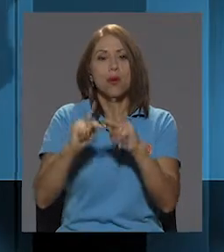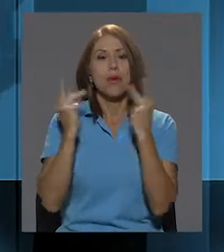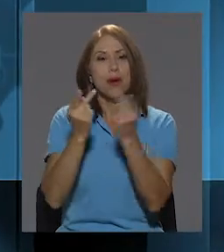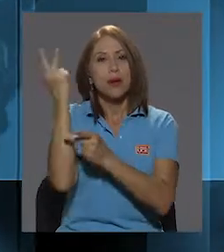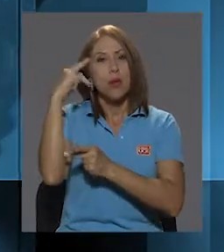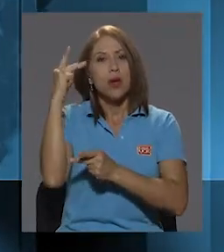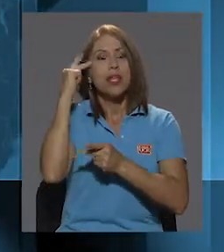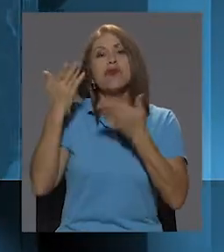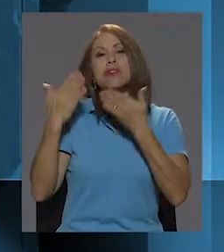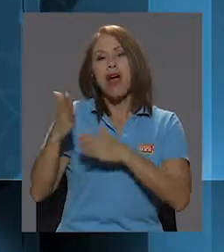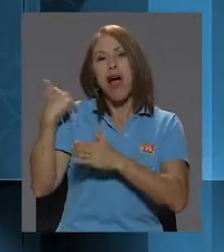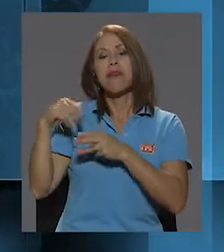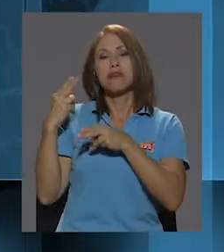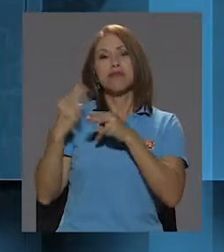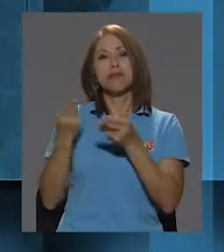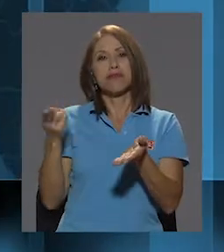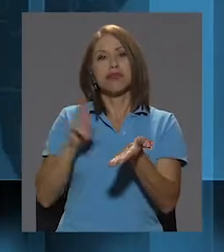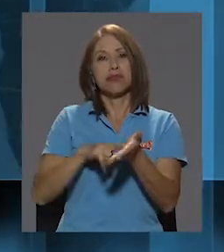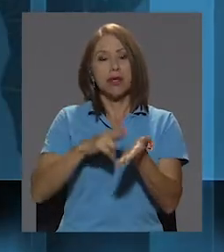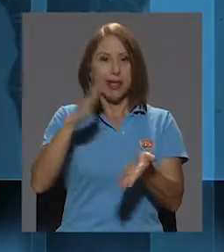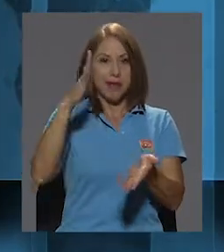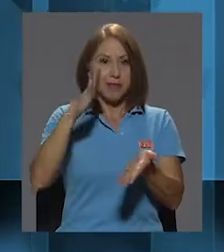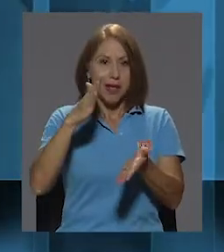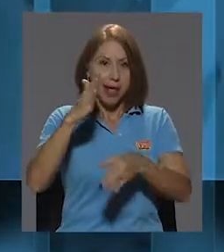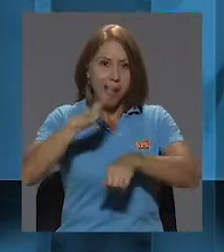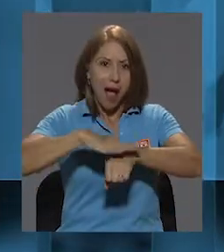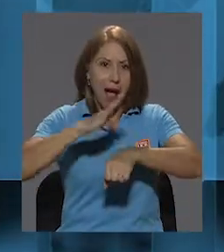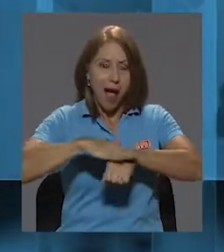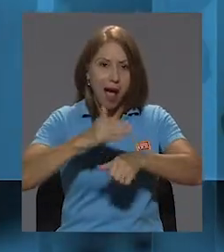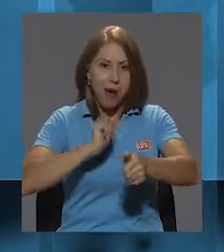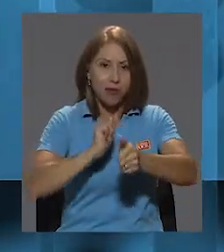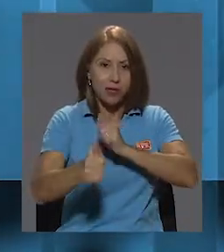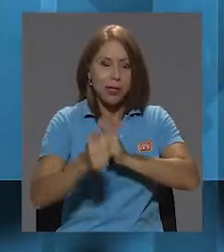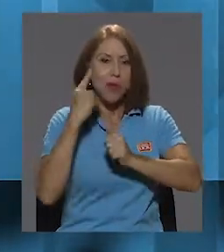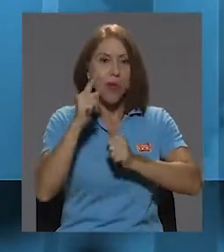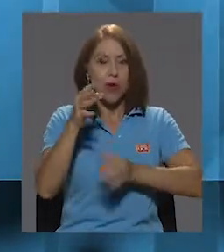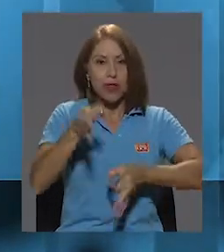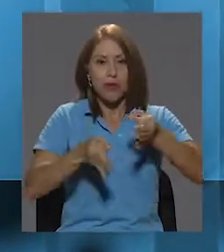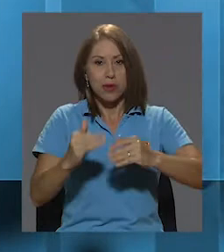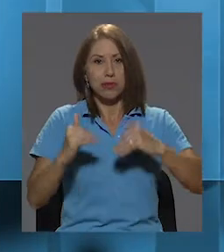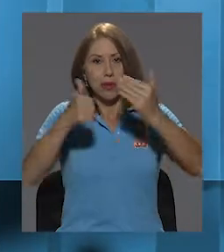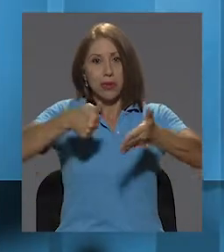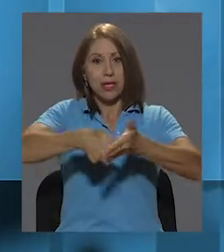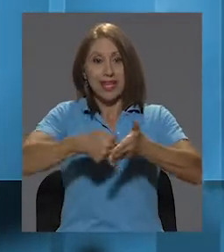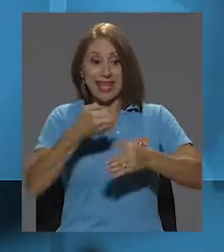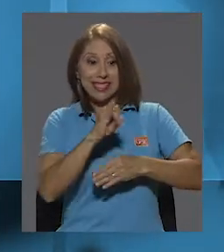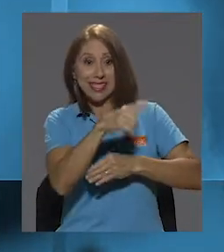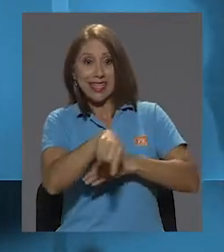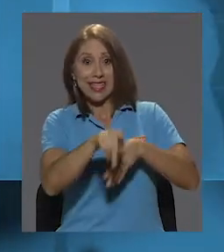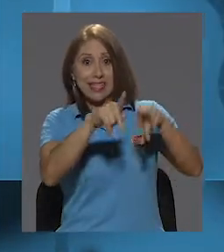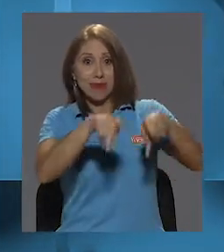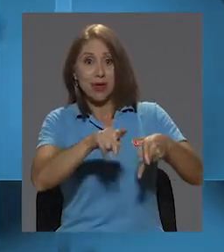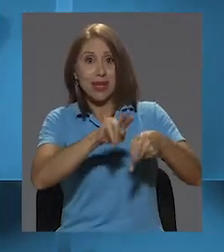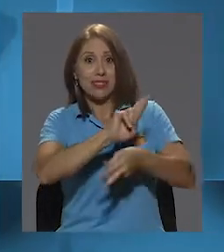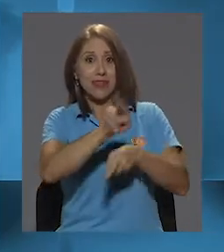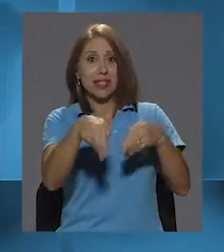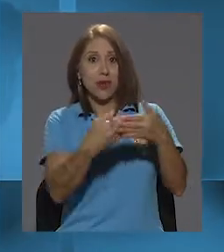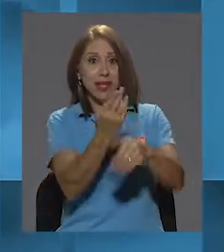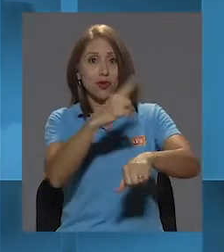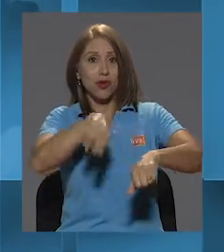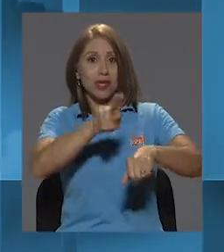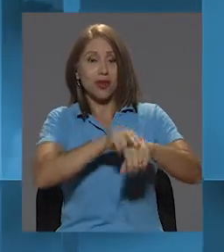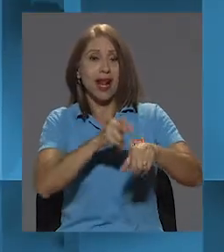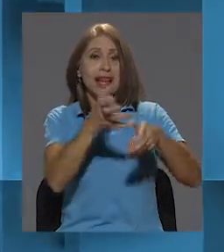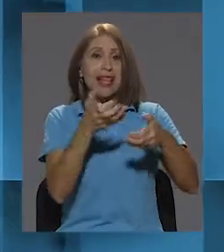y autorizado por el Tribunal Supremo de Elecciones. Si el bloque disidente de Restauración Nacional quisiera hacerlo bajo